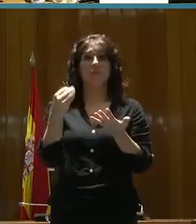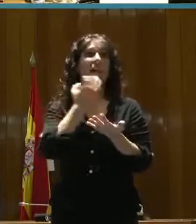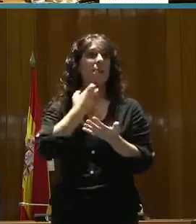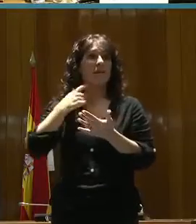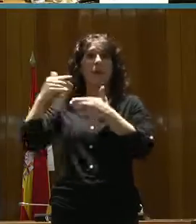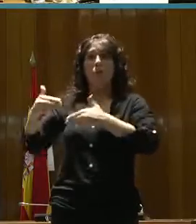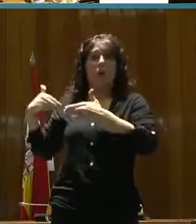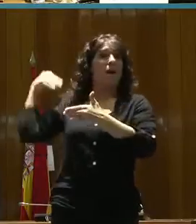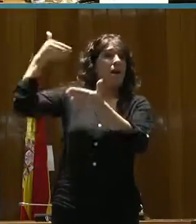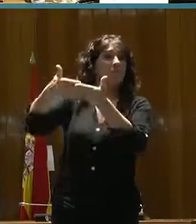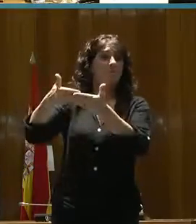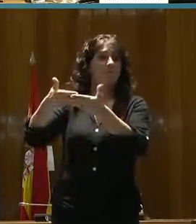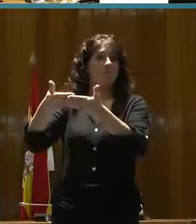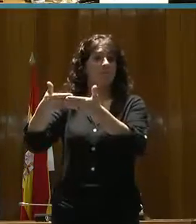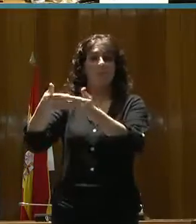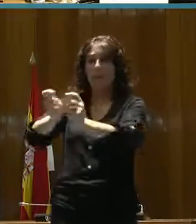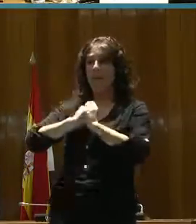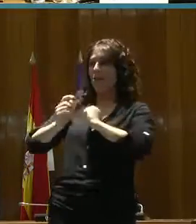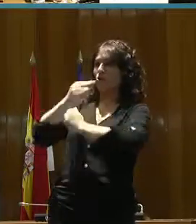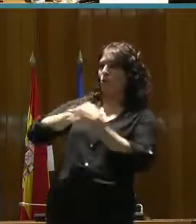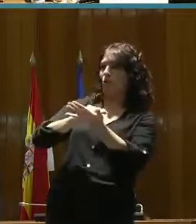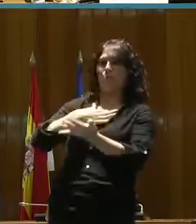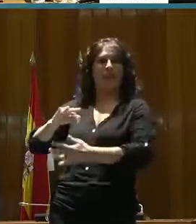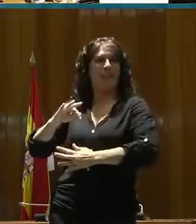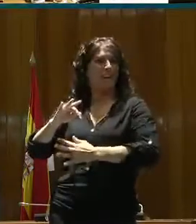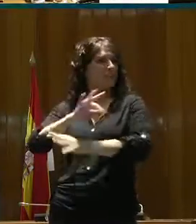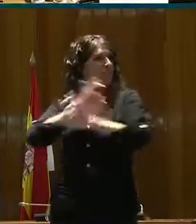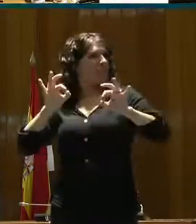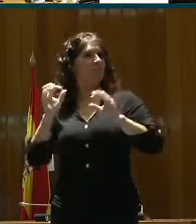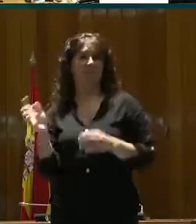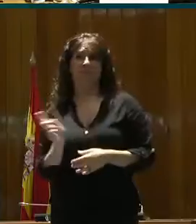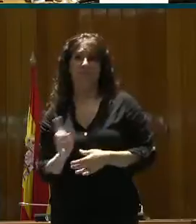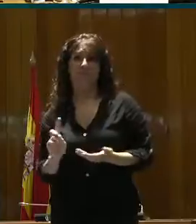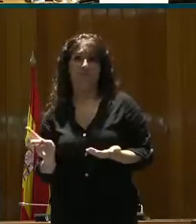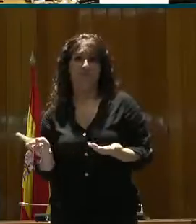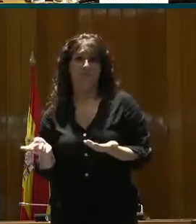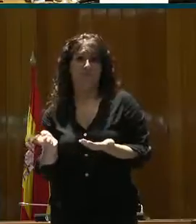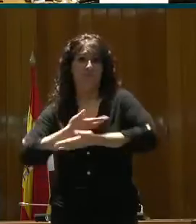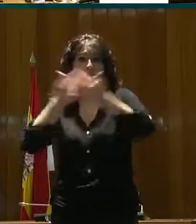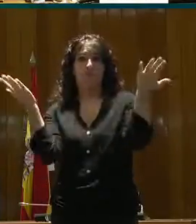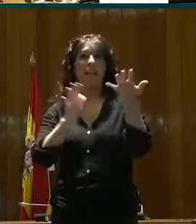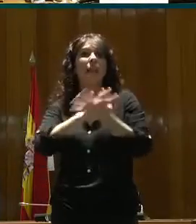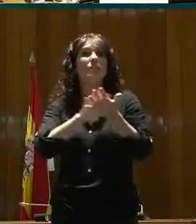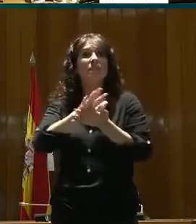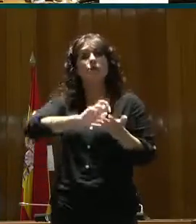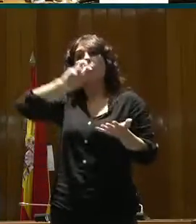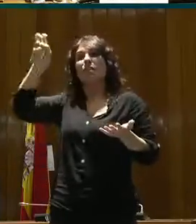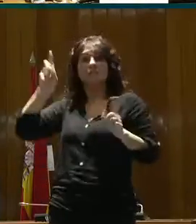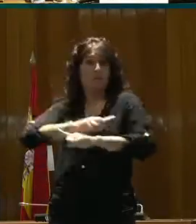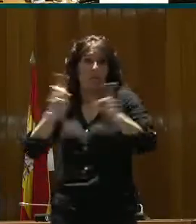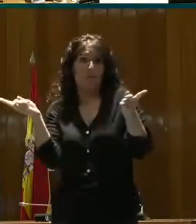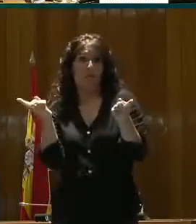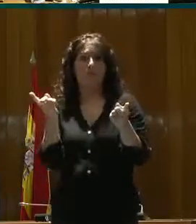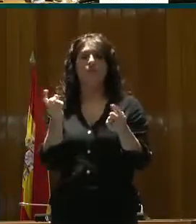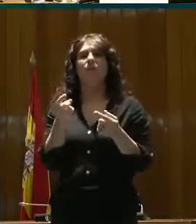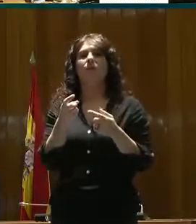tradicional, la tradición gramatical que se ha centrado en las lenguas de signos.